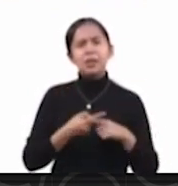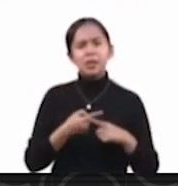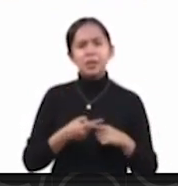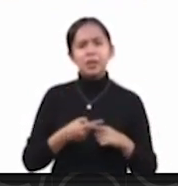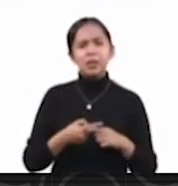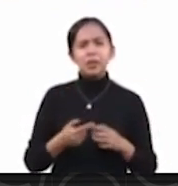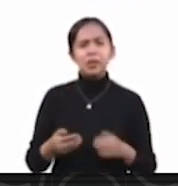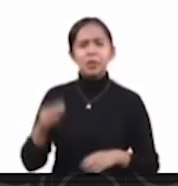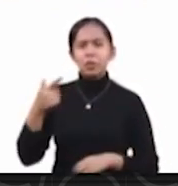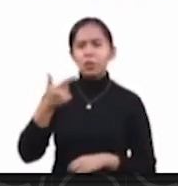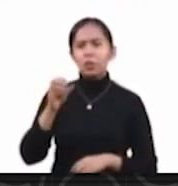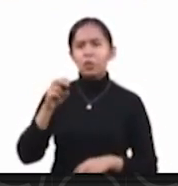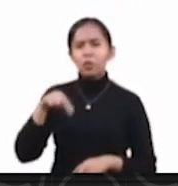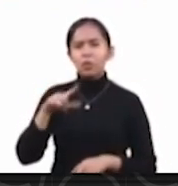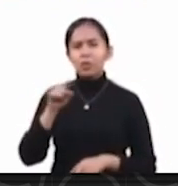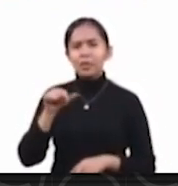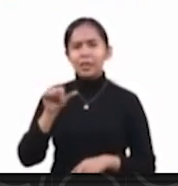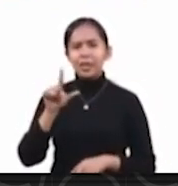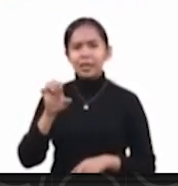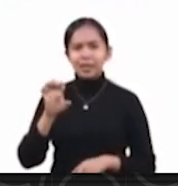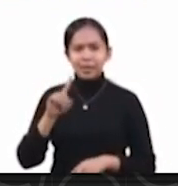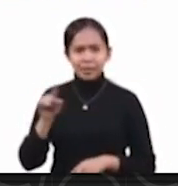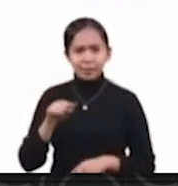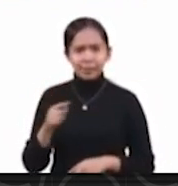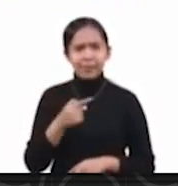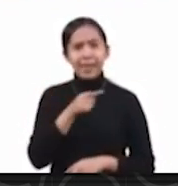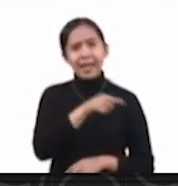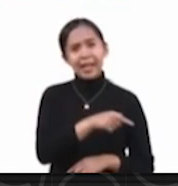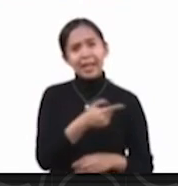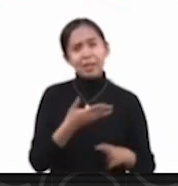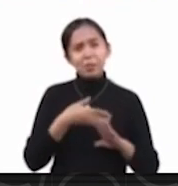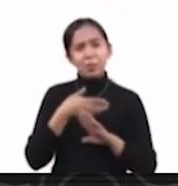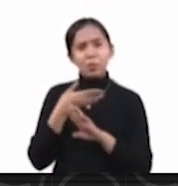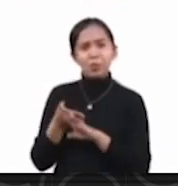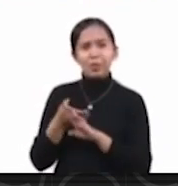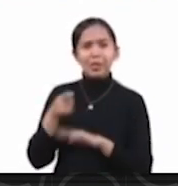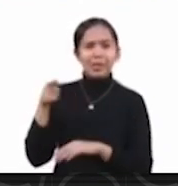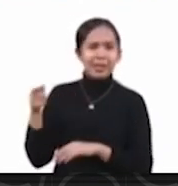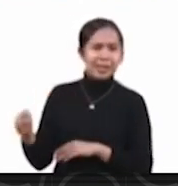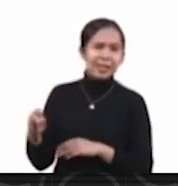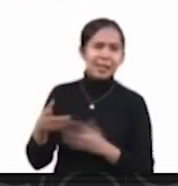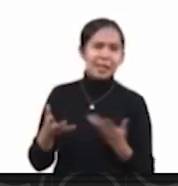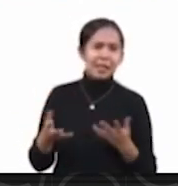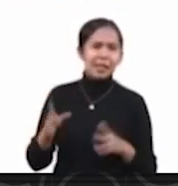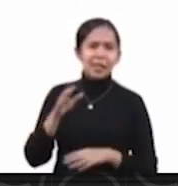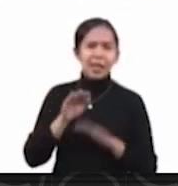que siempre ha estado en contra de la democracia, porque fue parte de las guerras sucias,